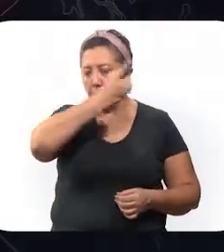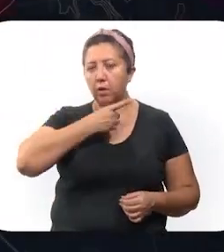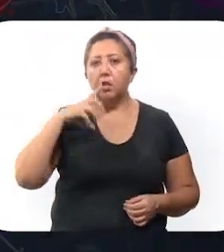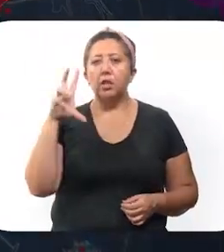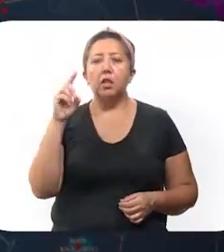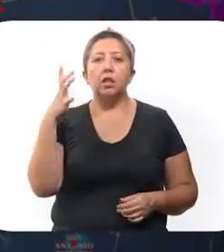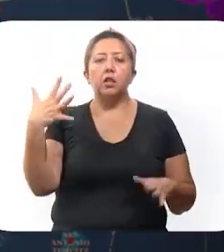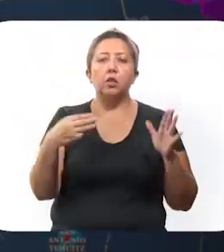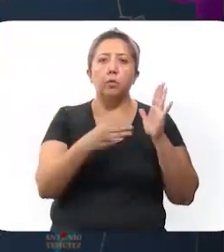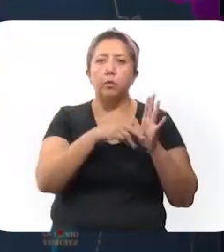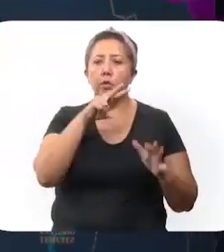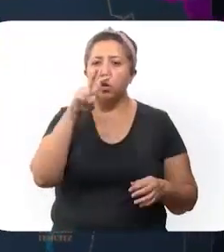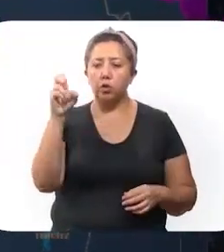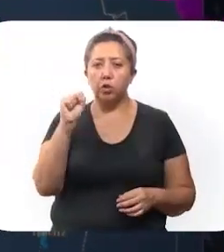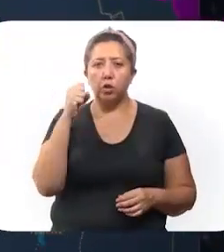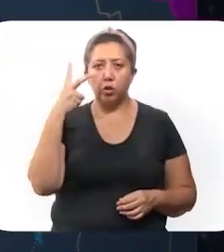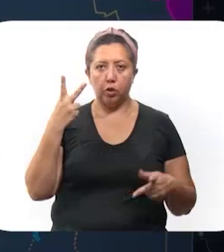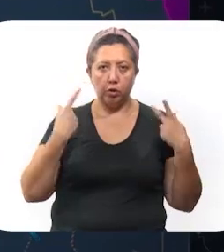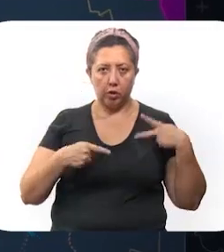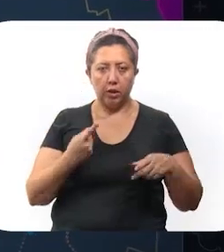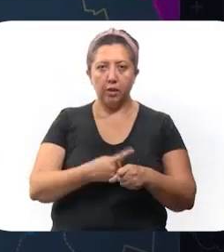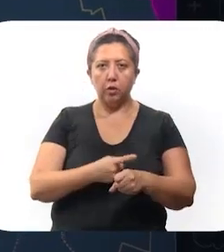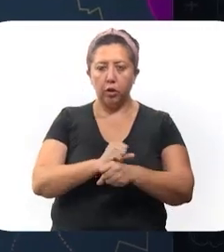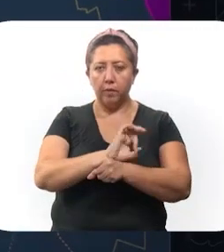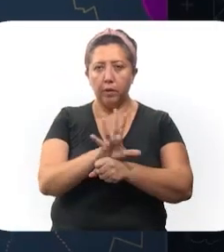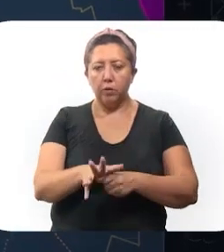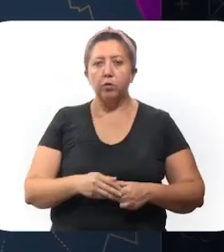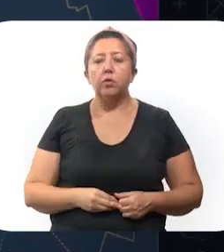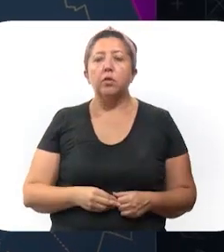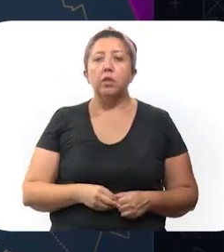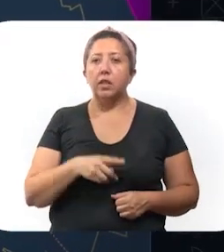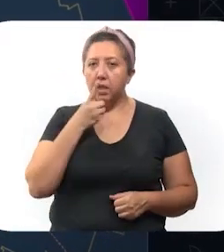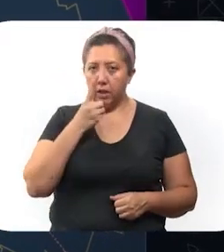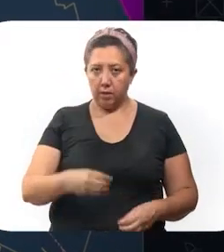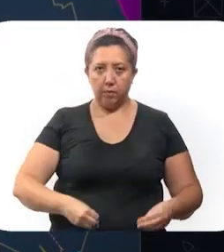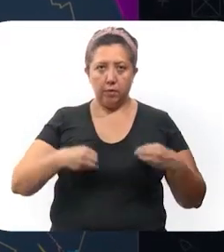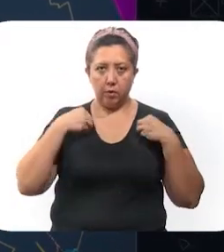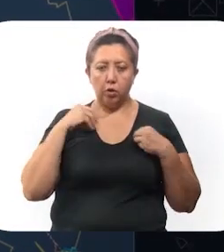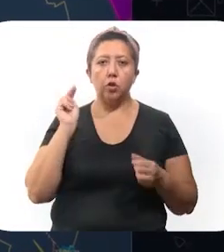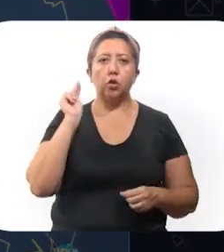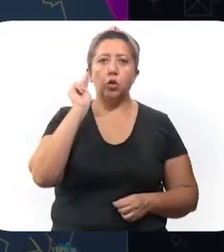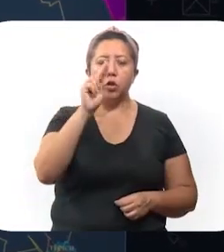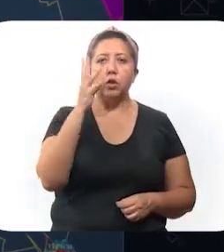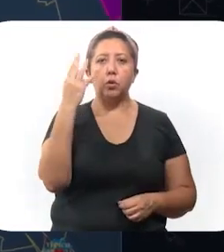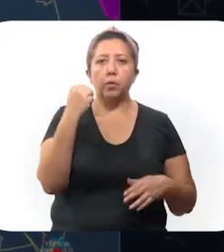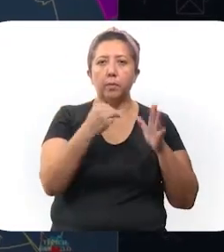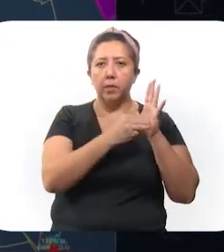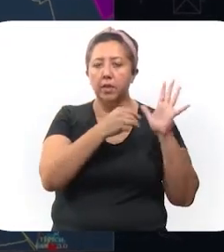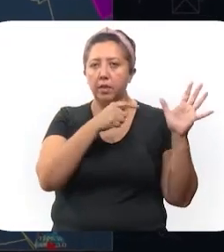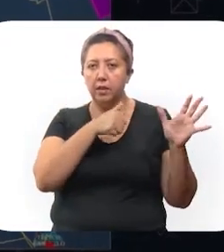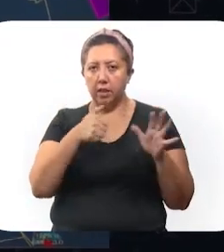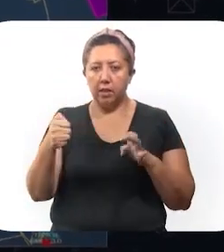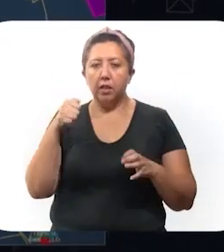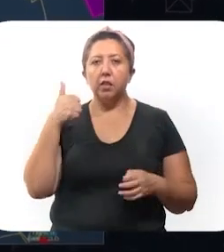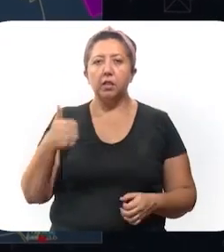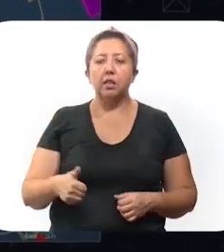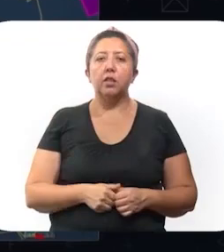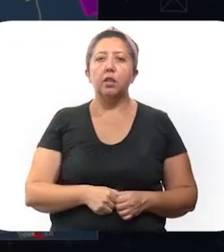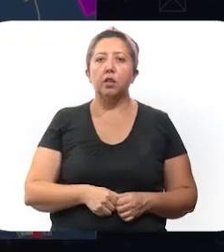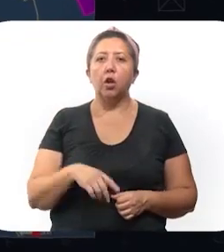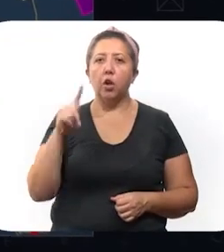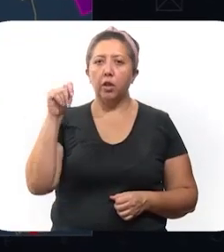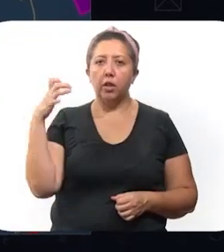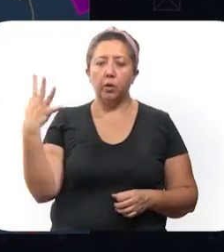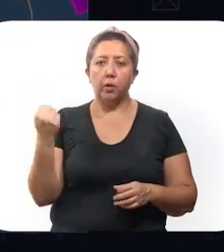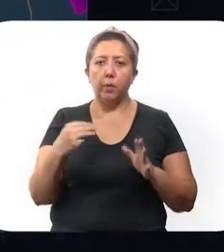diagnosticado 35.262 personas contagiadas de coronavirus, que viven en la zona norte 9.606, en la